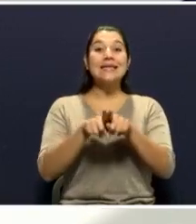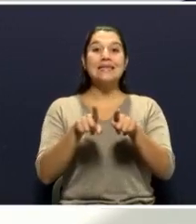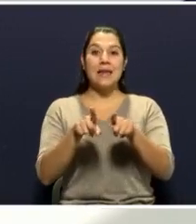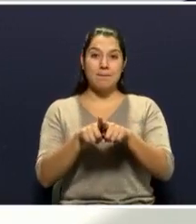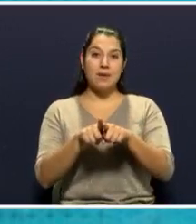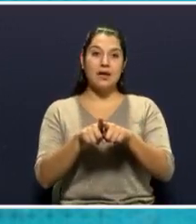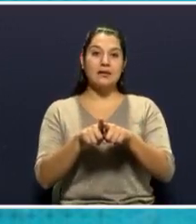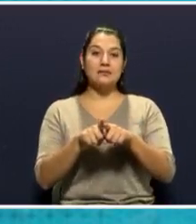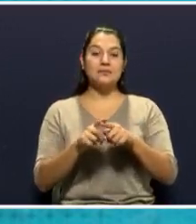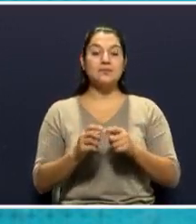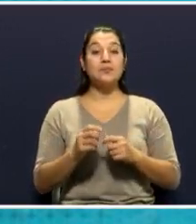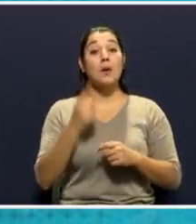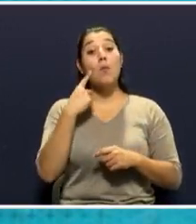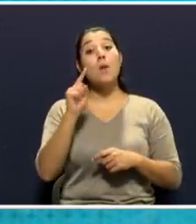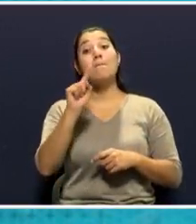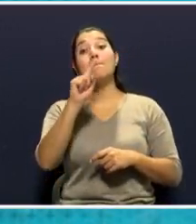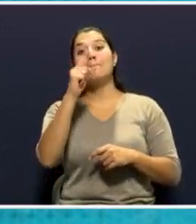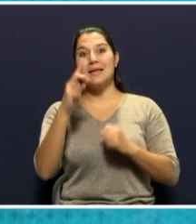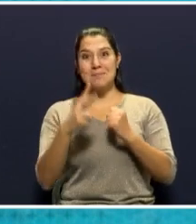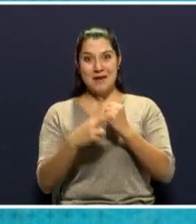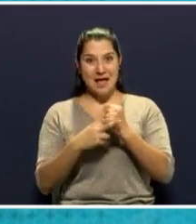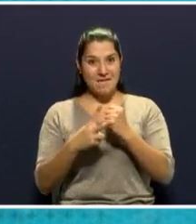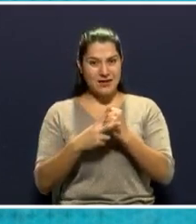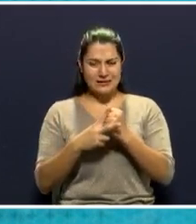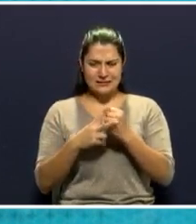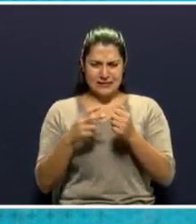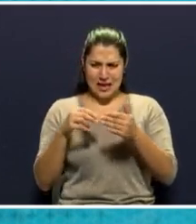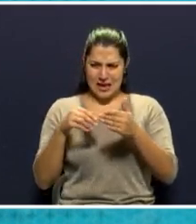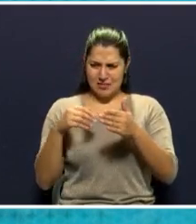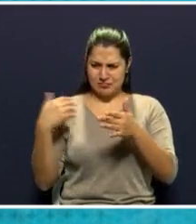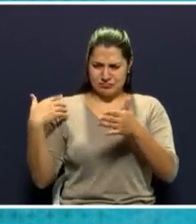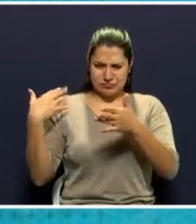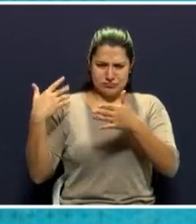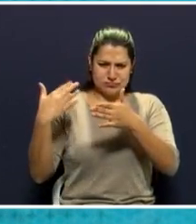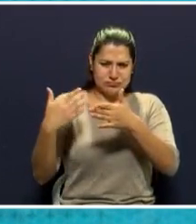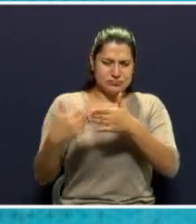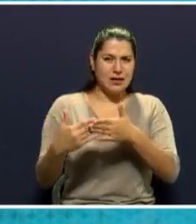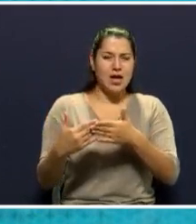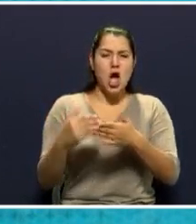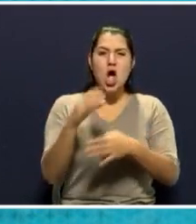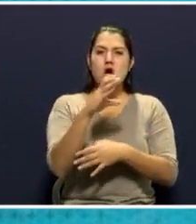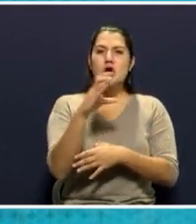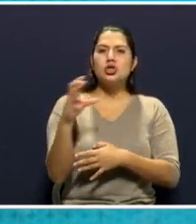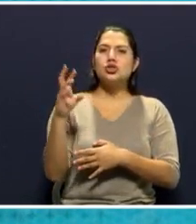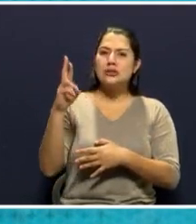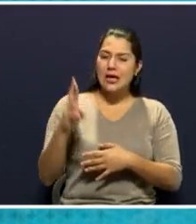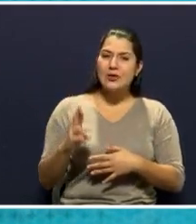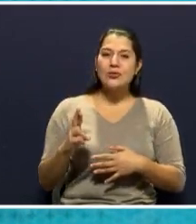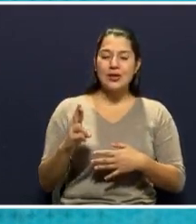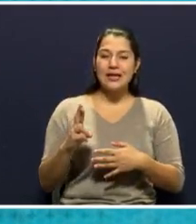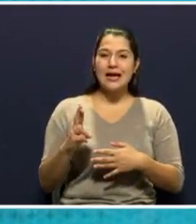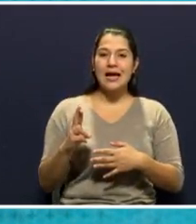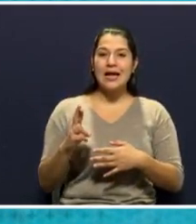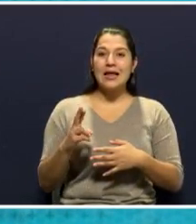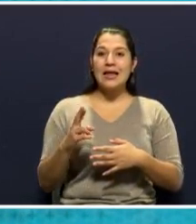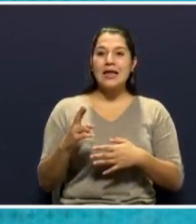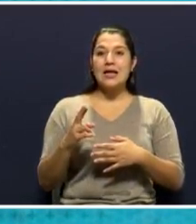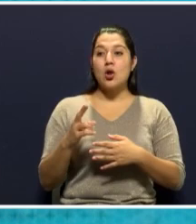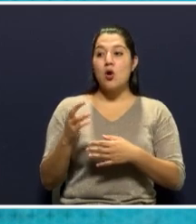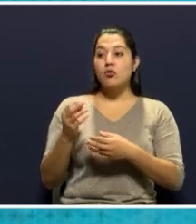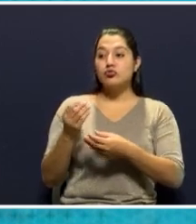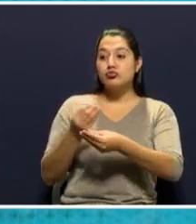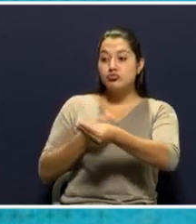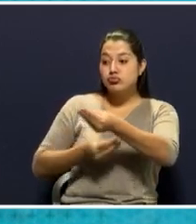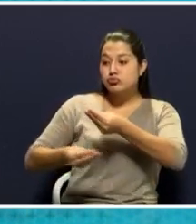exportaciones. Por primera vez en muchas décadas, Costa Rica vería una reducción importante en los flujos de inversión